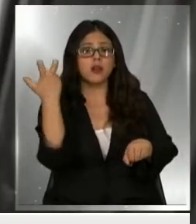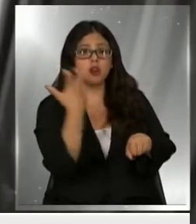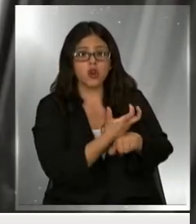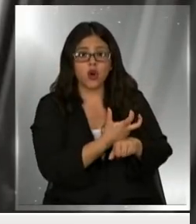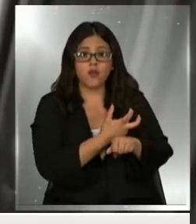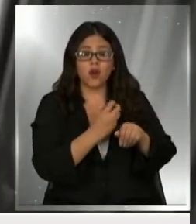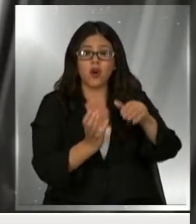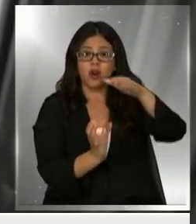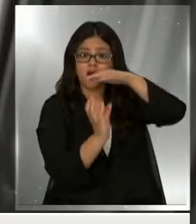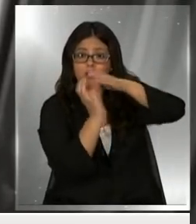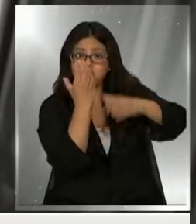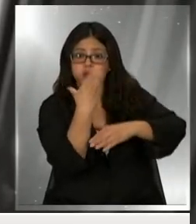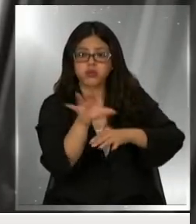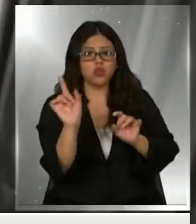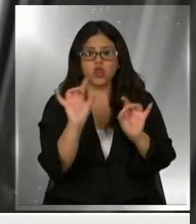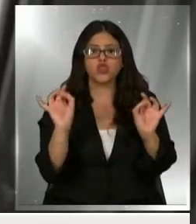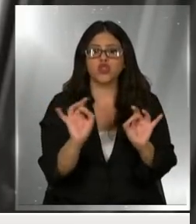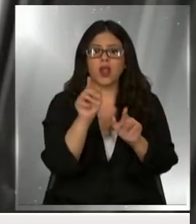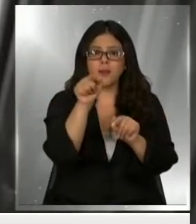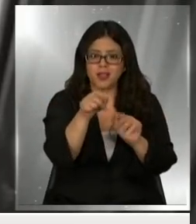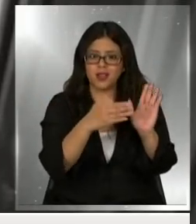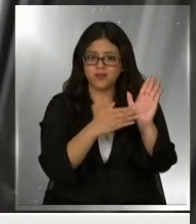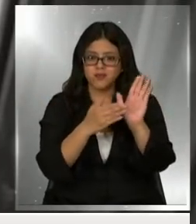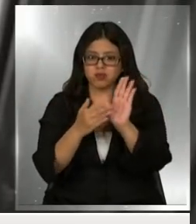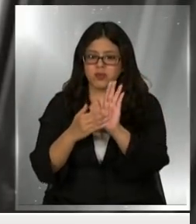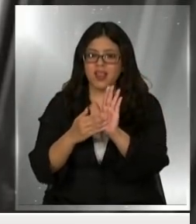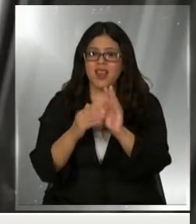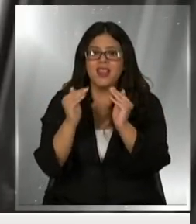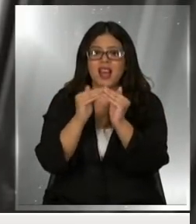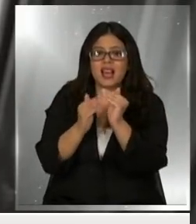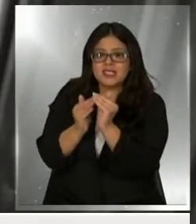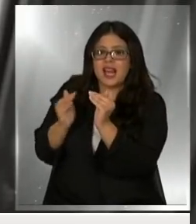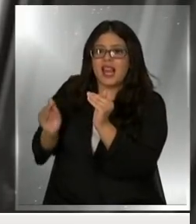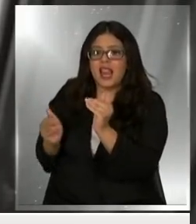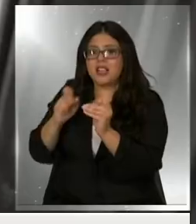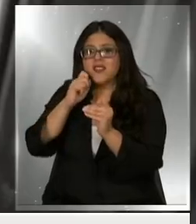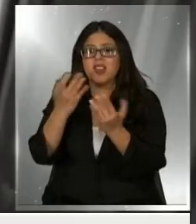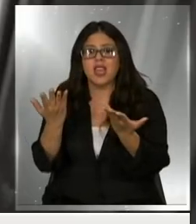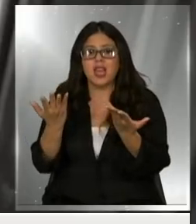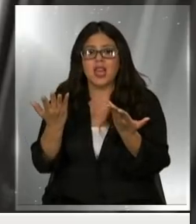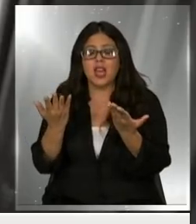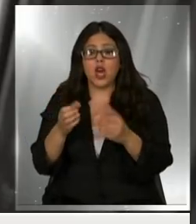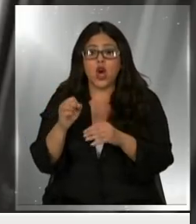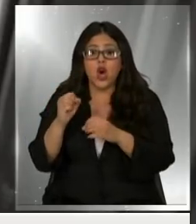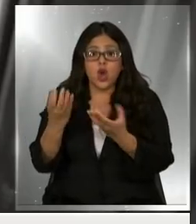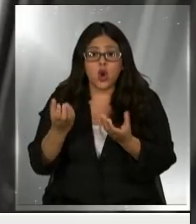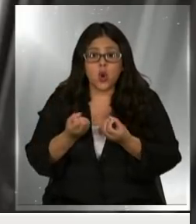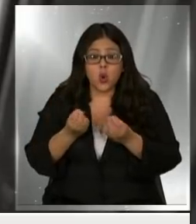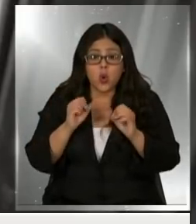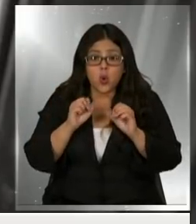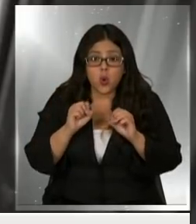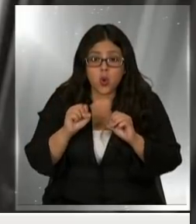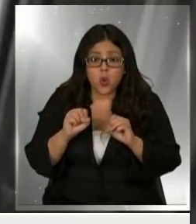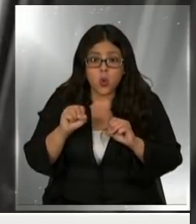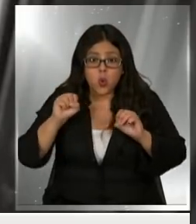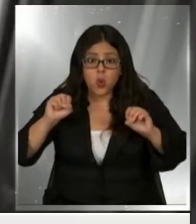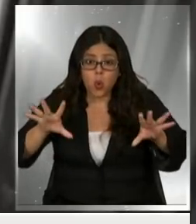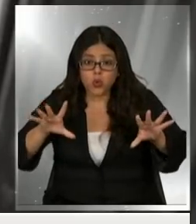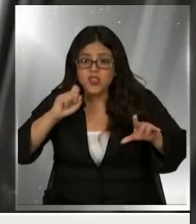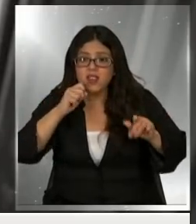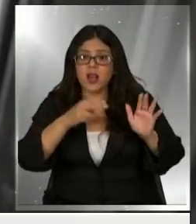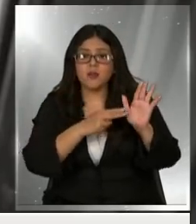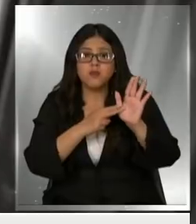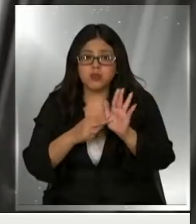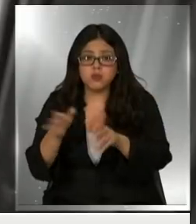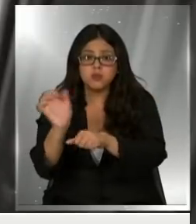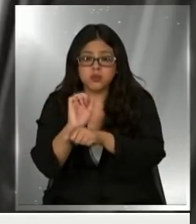fue grabado, solo existe este registro de la casa contigua donde las luces indican que llegó el auto de los delincuentes. No